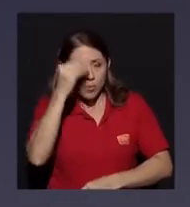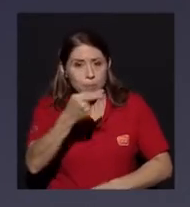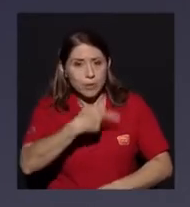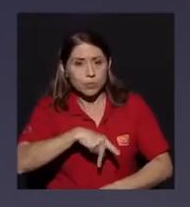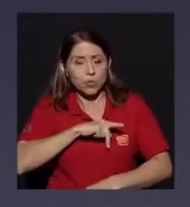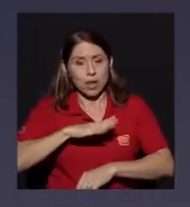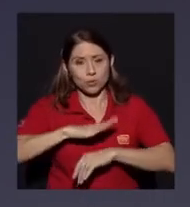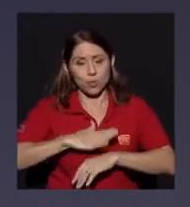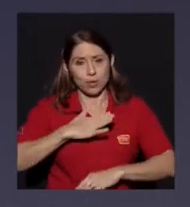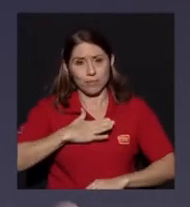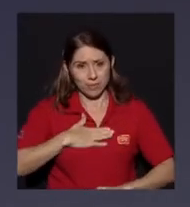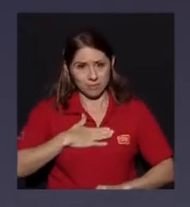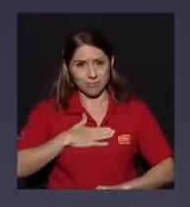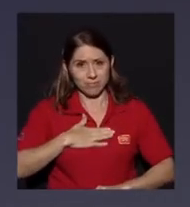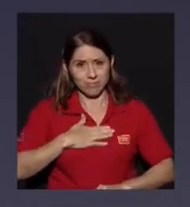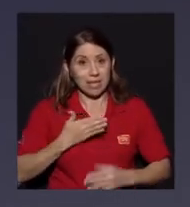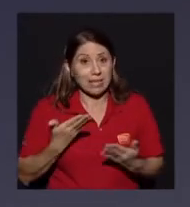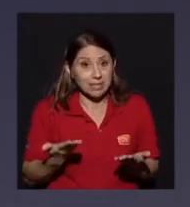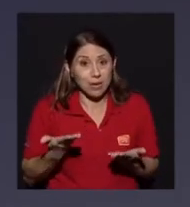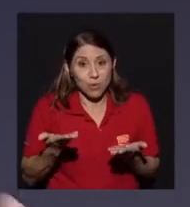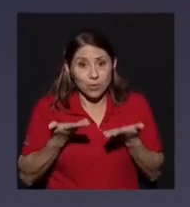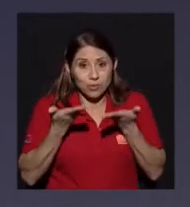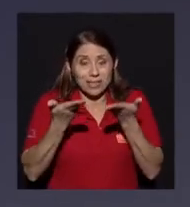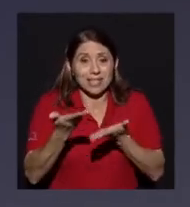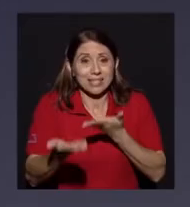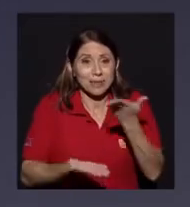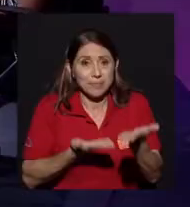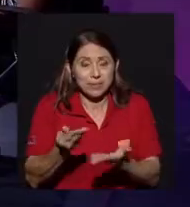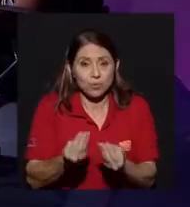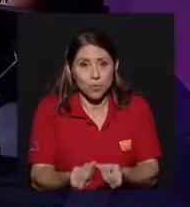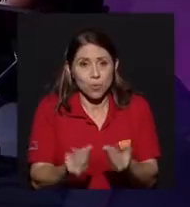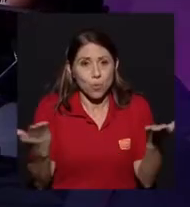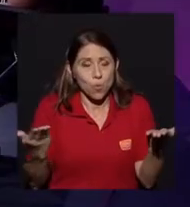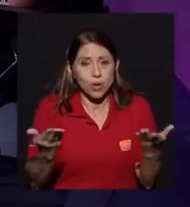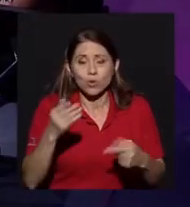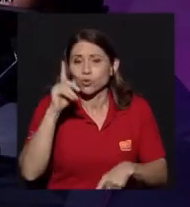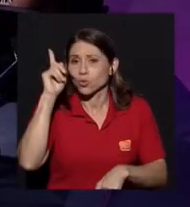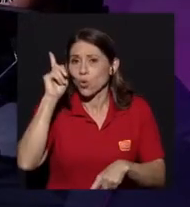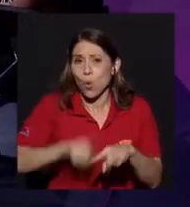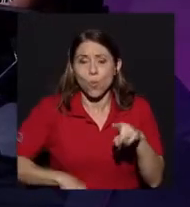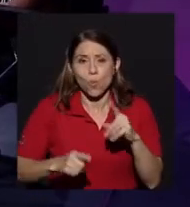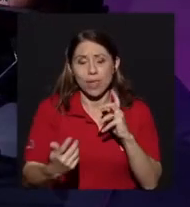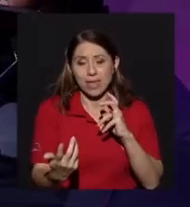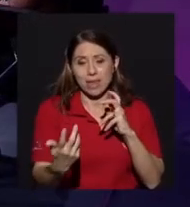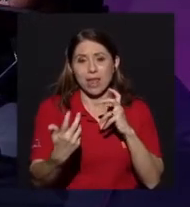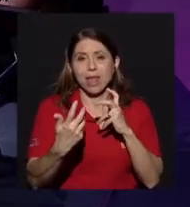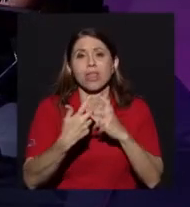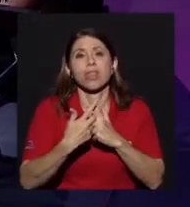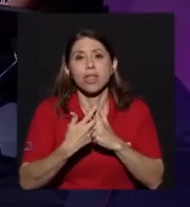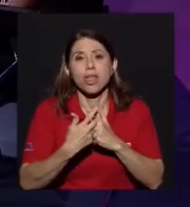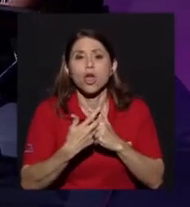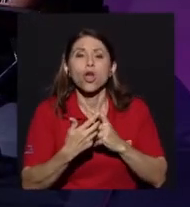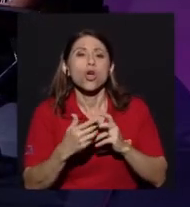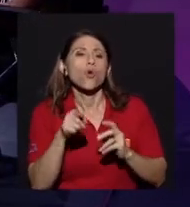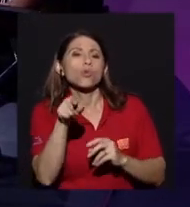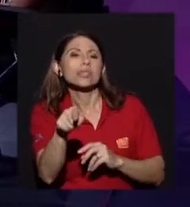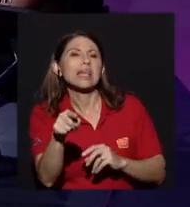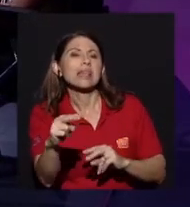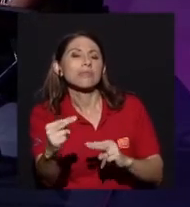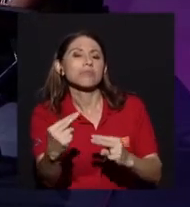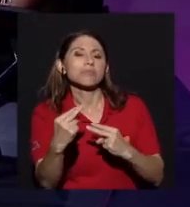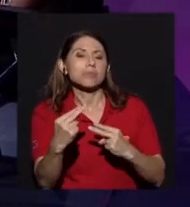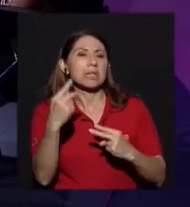mí es que la prestación de servicios públicos no puede ir en función de cuál es la valoración que usted tiene